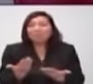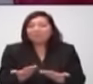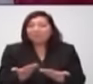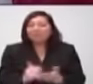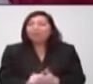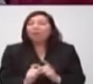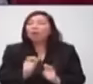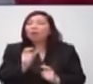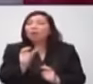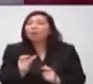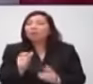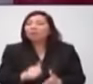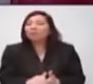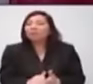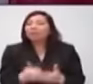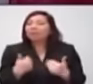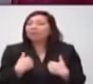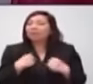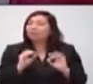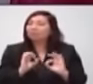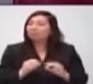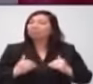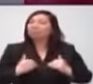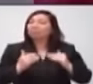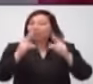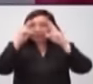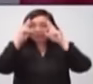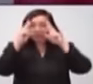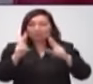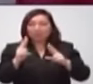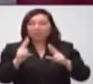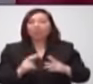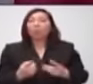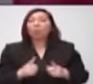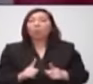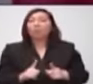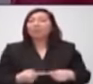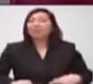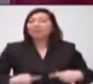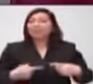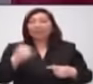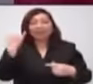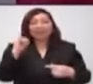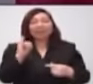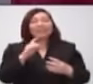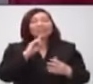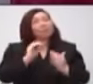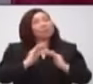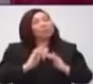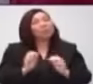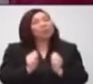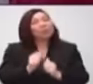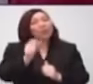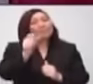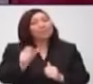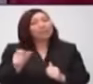colegas congresistas mantener siempre la altura y el respeto, aun cuando estamos debatiendo las ideas, y ser muy suave con las